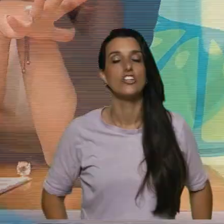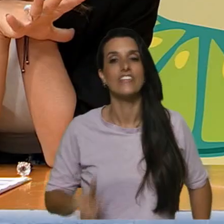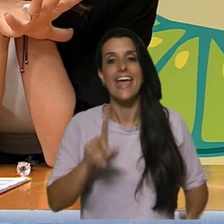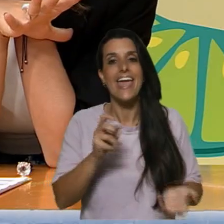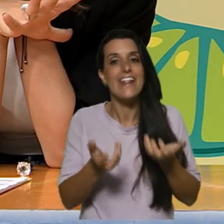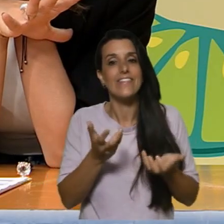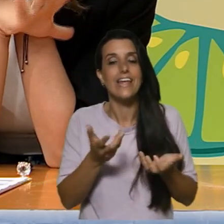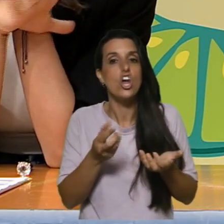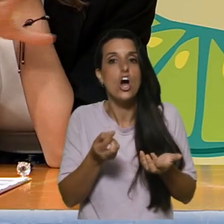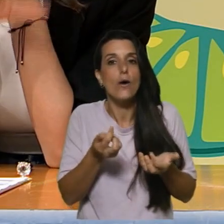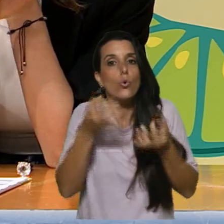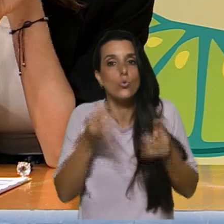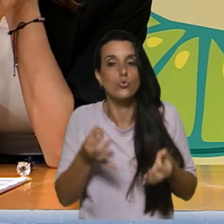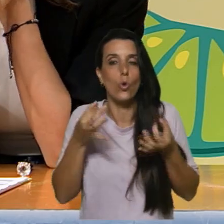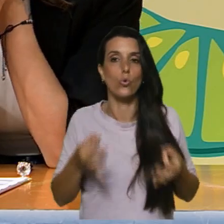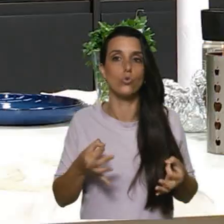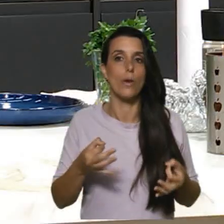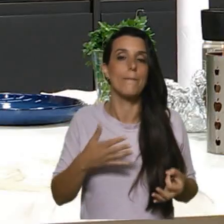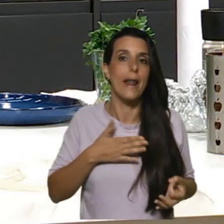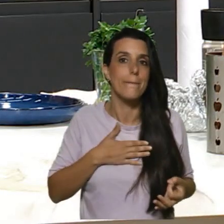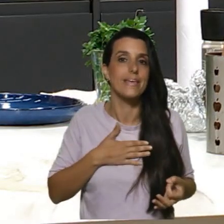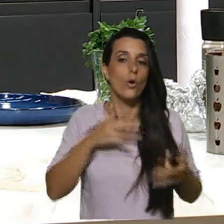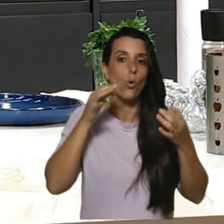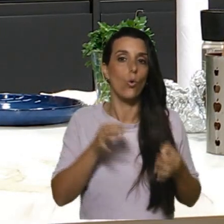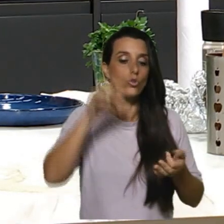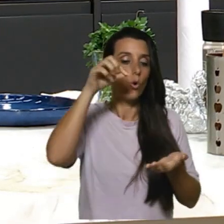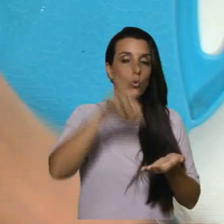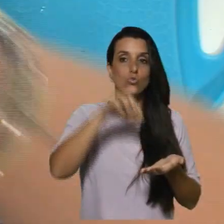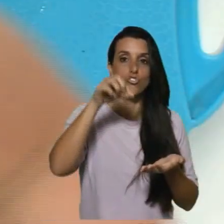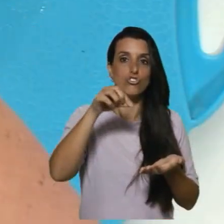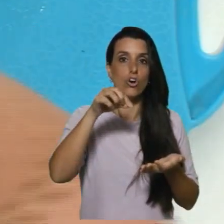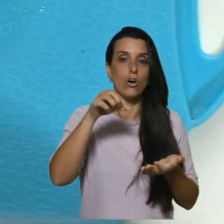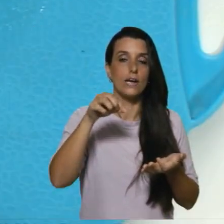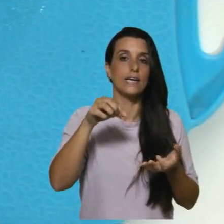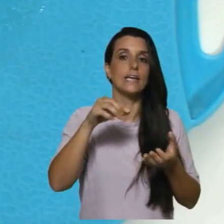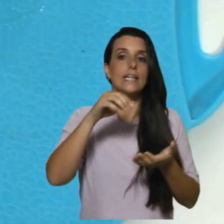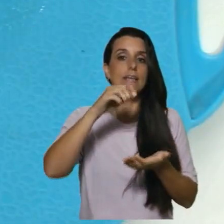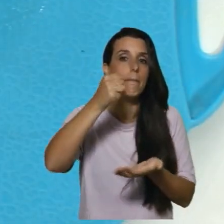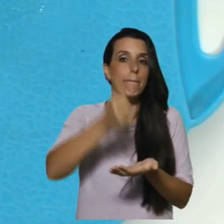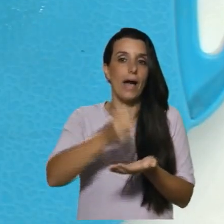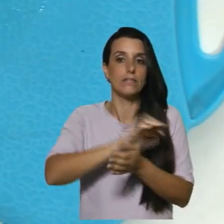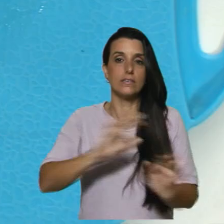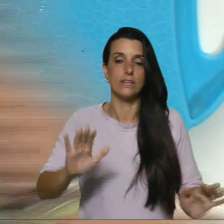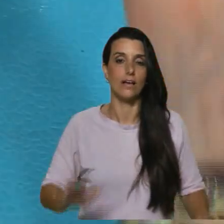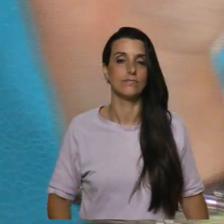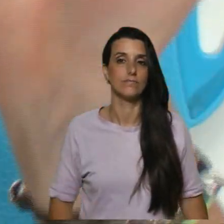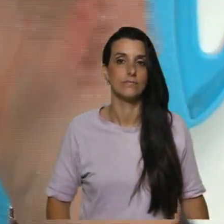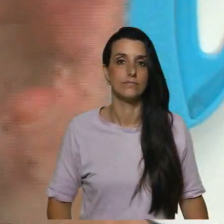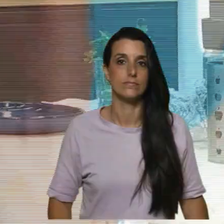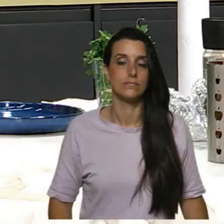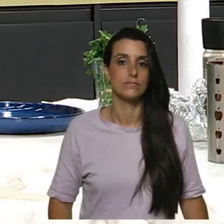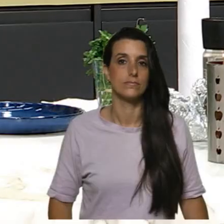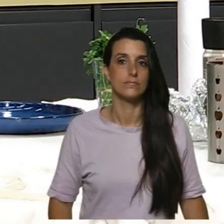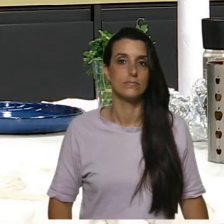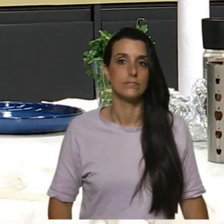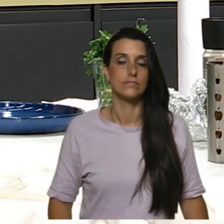hervidas. Están a punto. A punto. Para mí, como es a punto que le clavas el cuchillo y la papa cae. Perfecto. ¿Está? No que se te abre. No se te